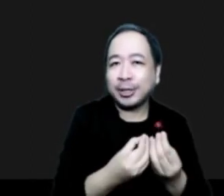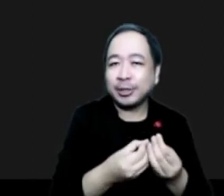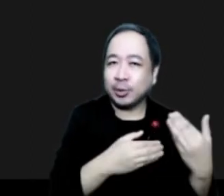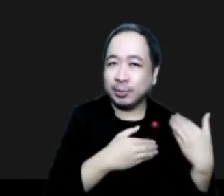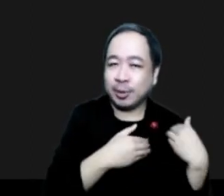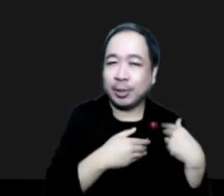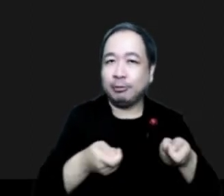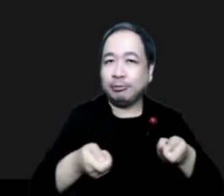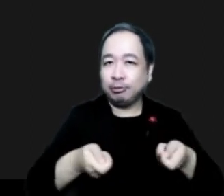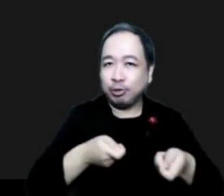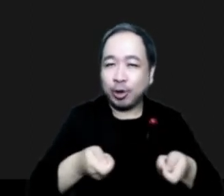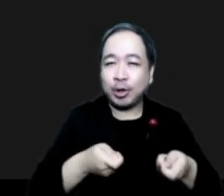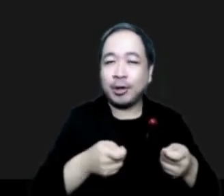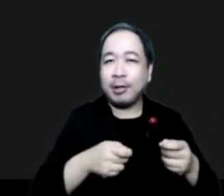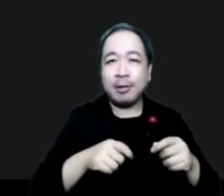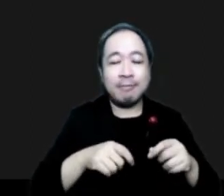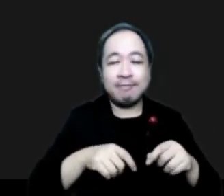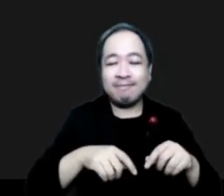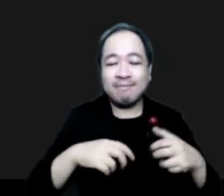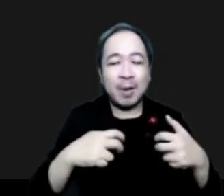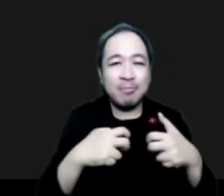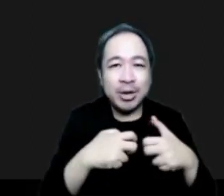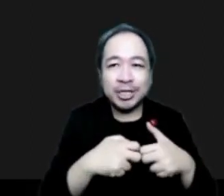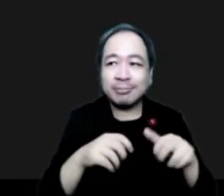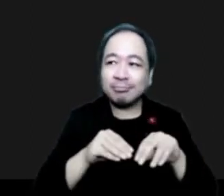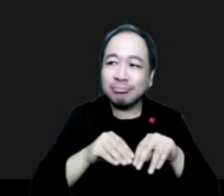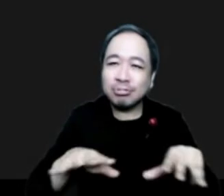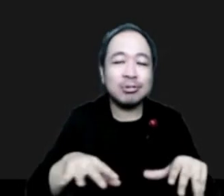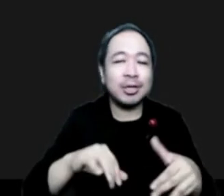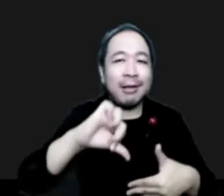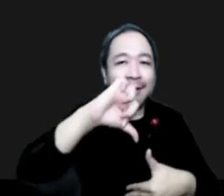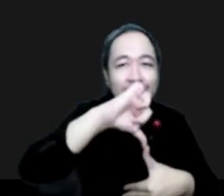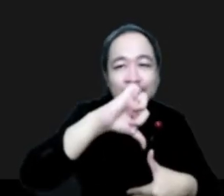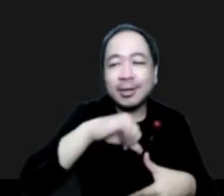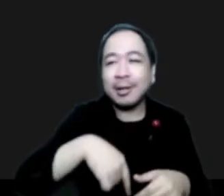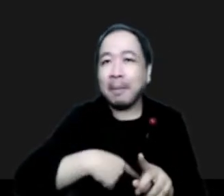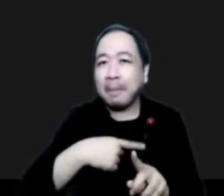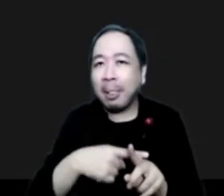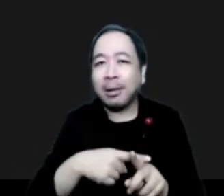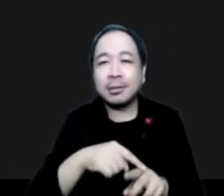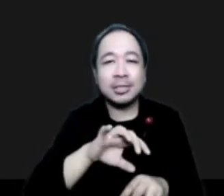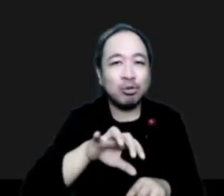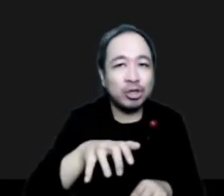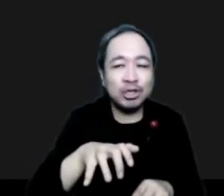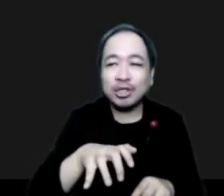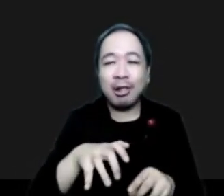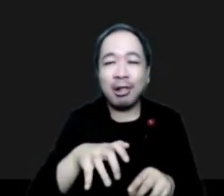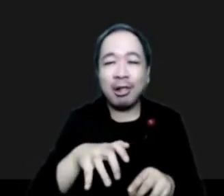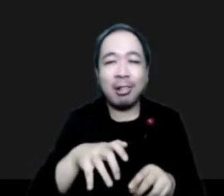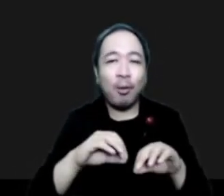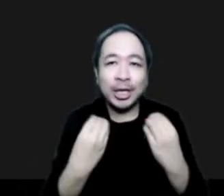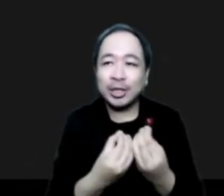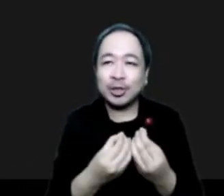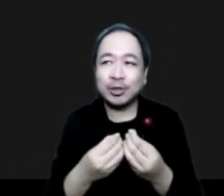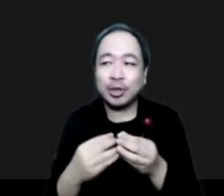el organismo regional que trabaja con el sistema de aviación a sistema en Centroamérica como es con el